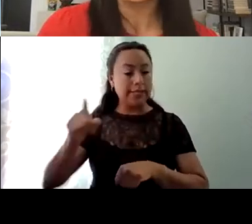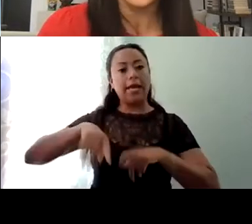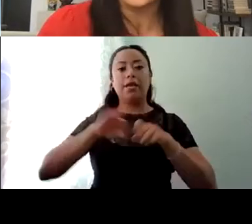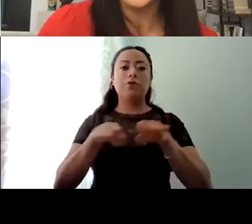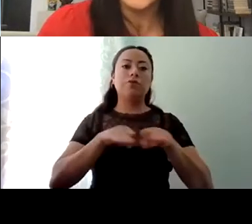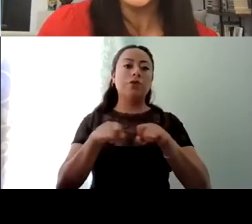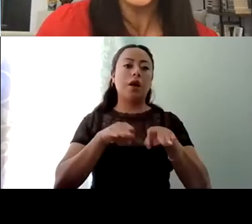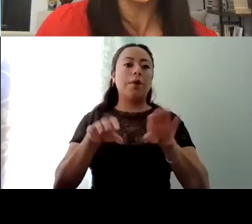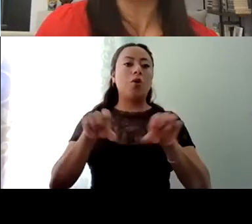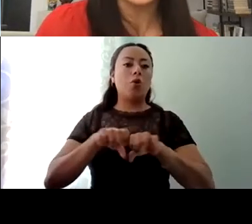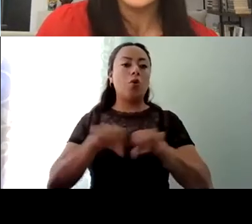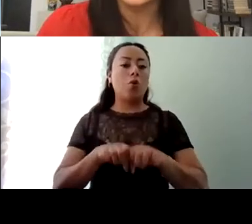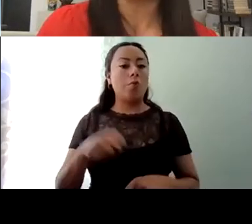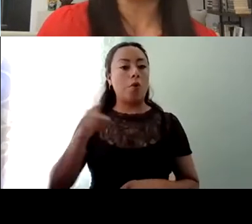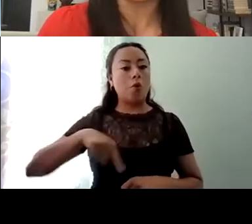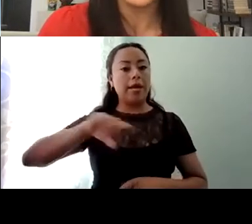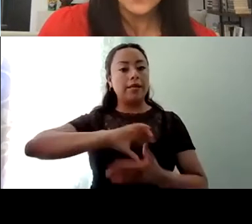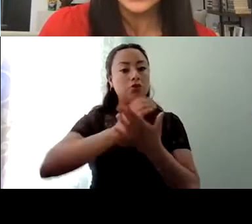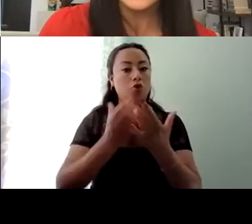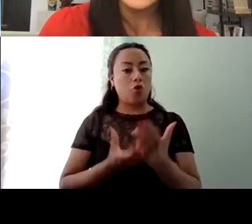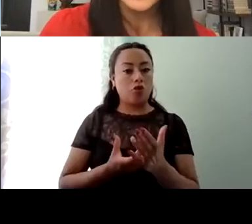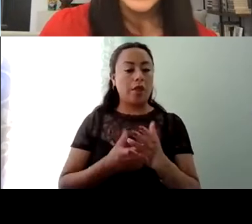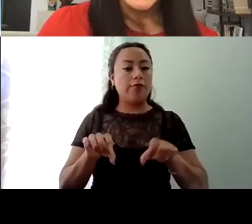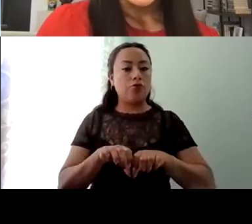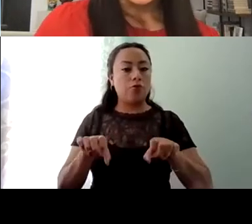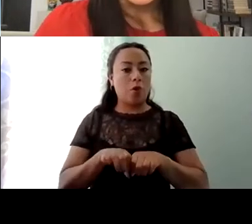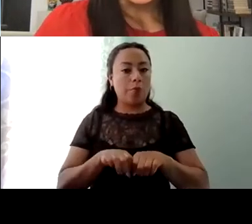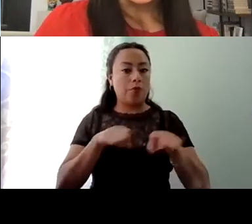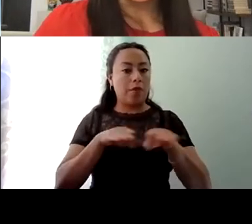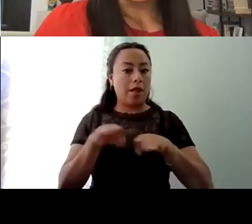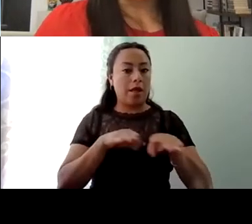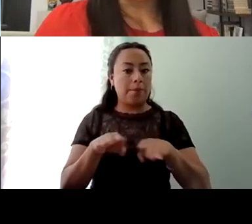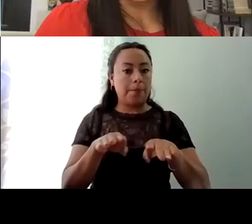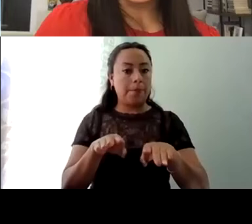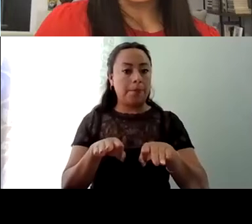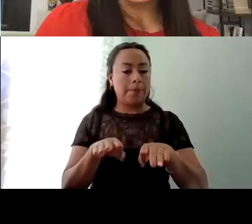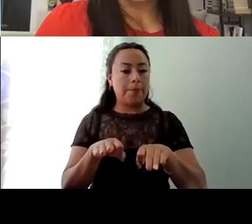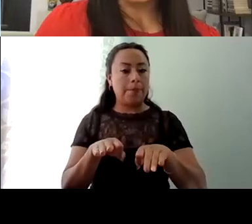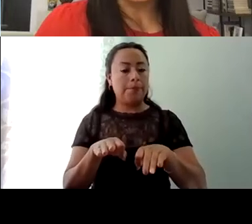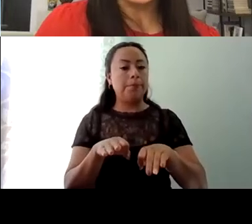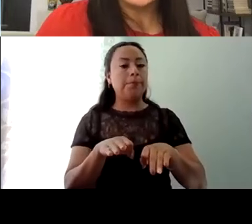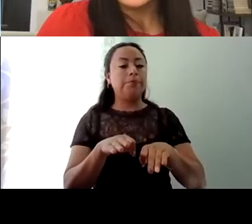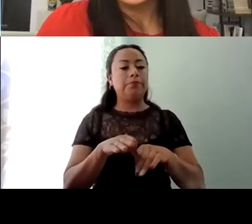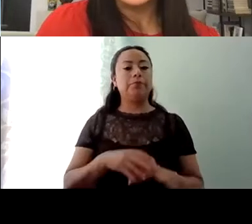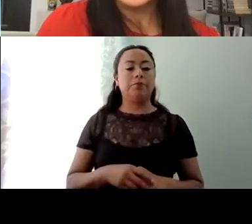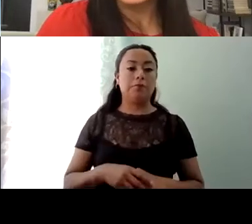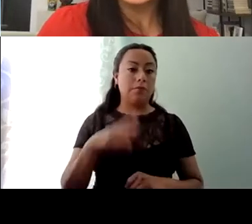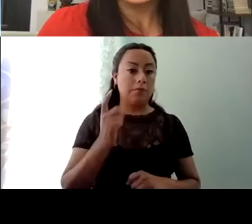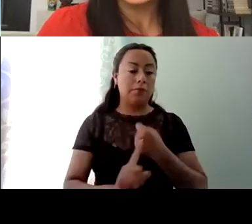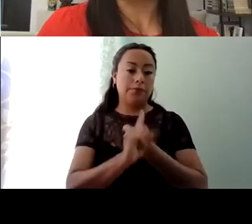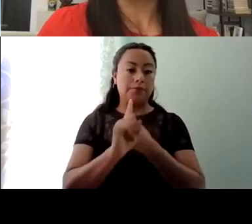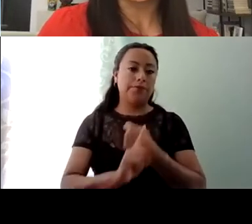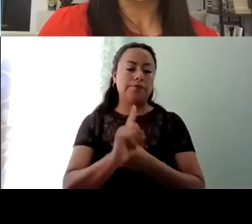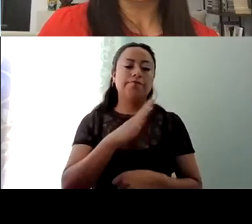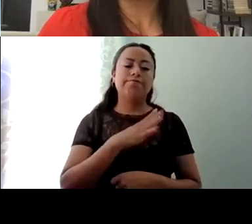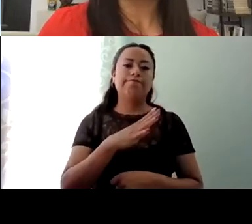porque no son contratadas en empleos formales. Y en realidad el gran problema que existe